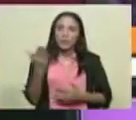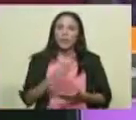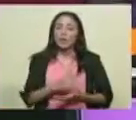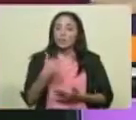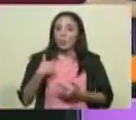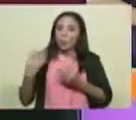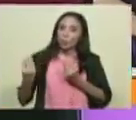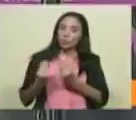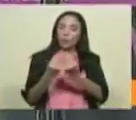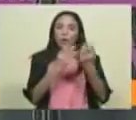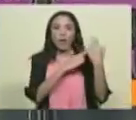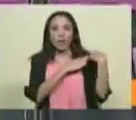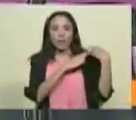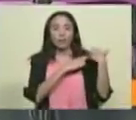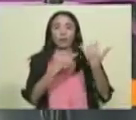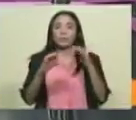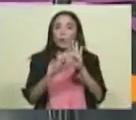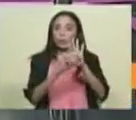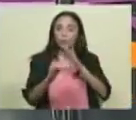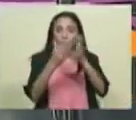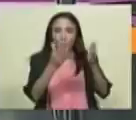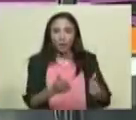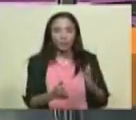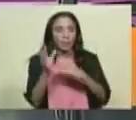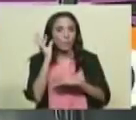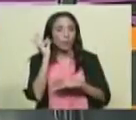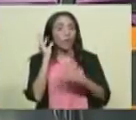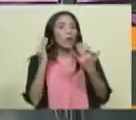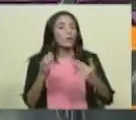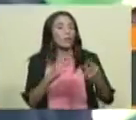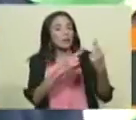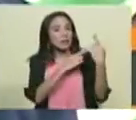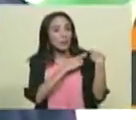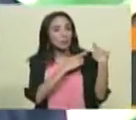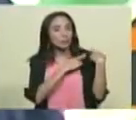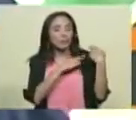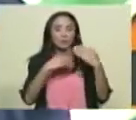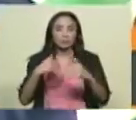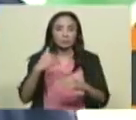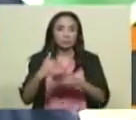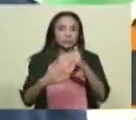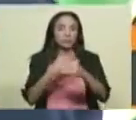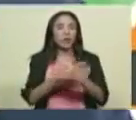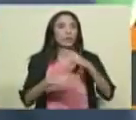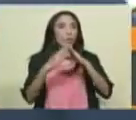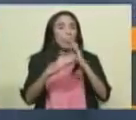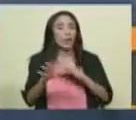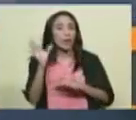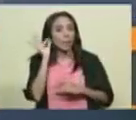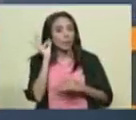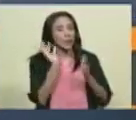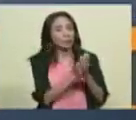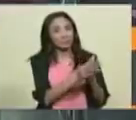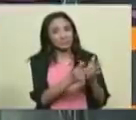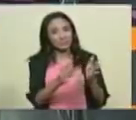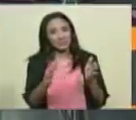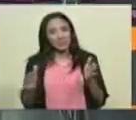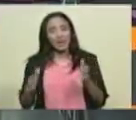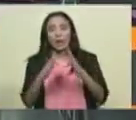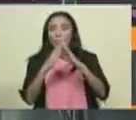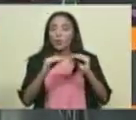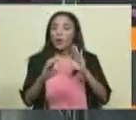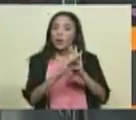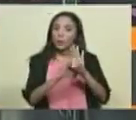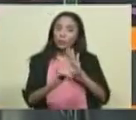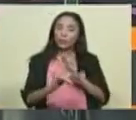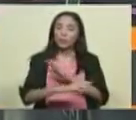las constituyentes que me acompañan, tenemos el compromiso con usted y con las mujeres de la patria. En los próximos días, la constituyente